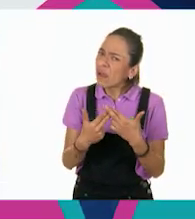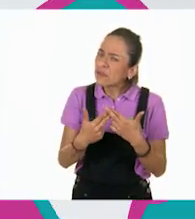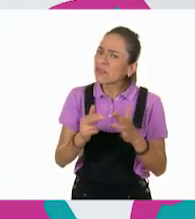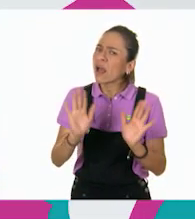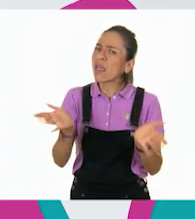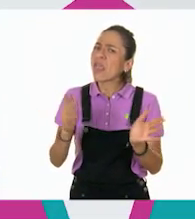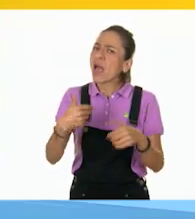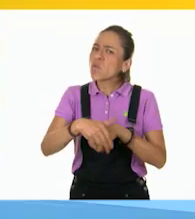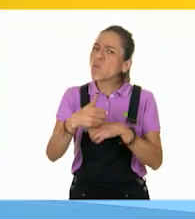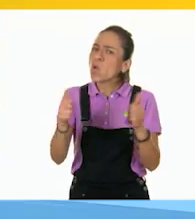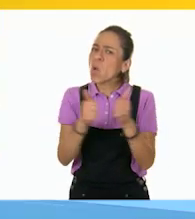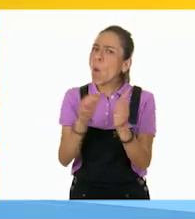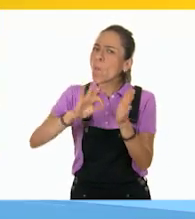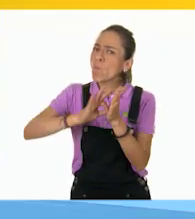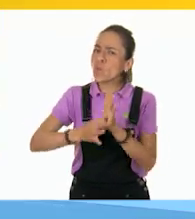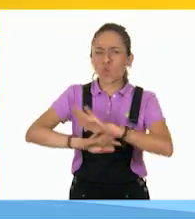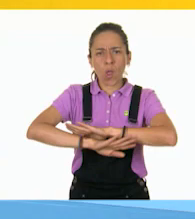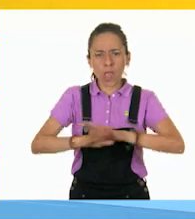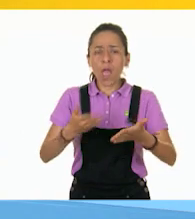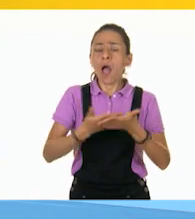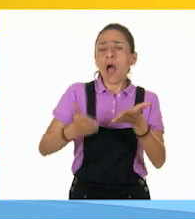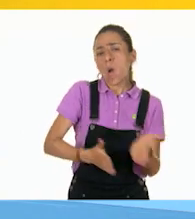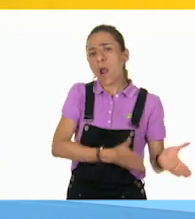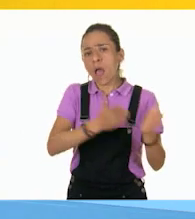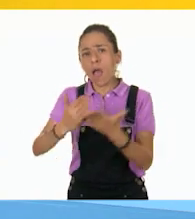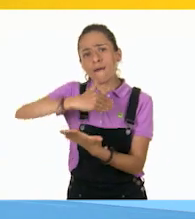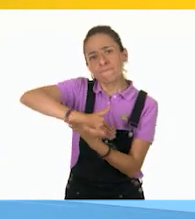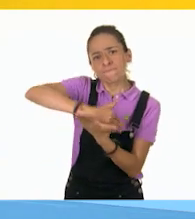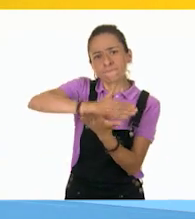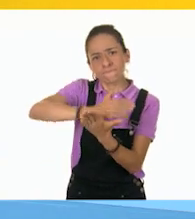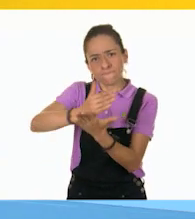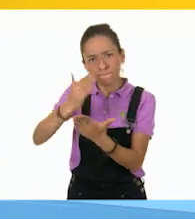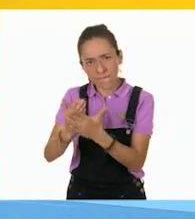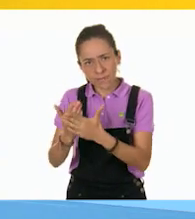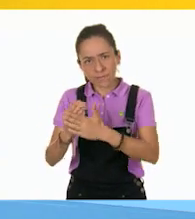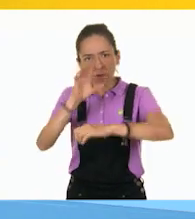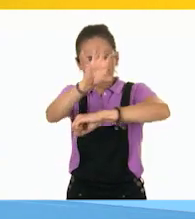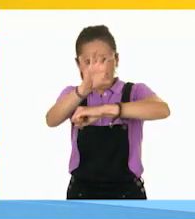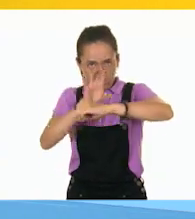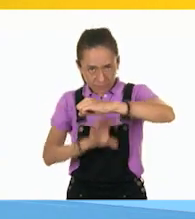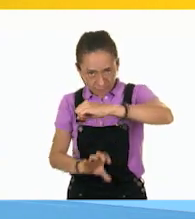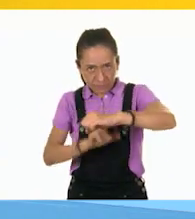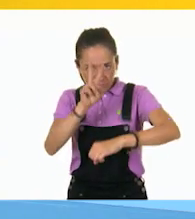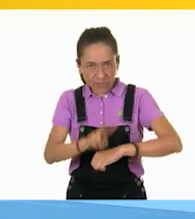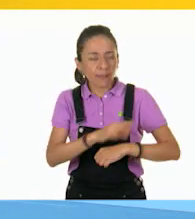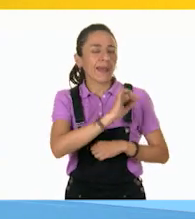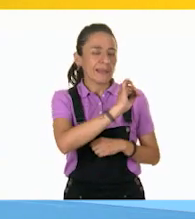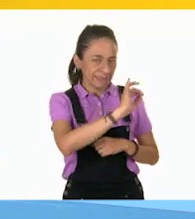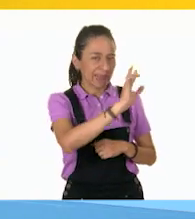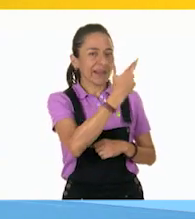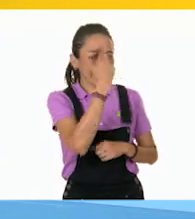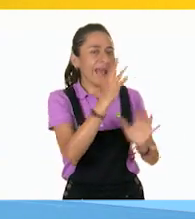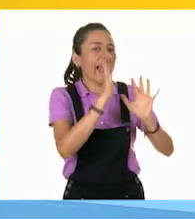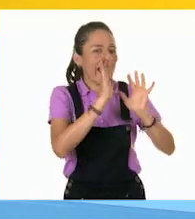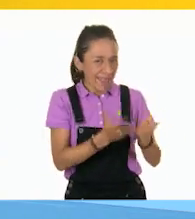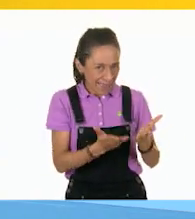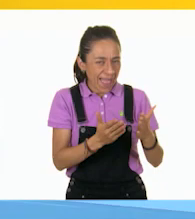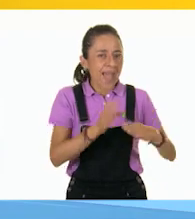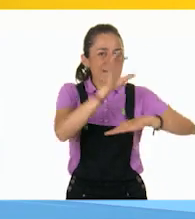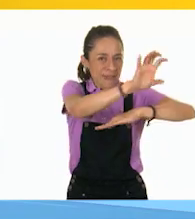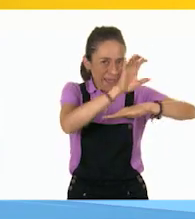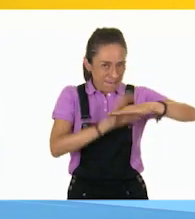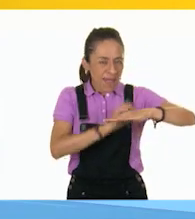fracciones. Exacto. Y recordemos que ya hemos trabajado con fracciones, sus equivalencias